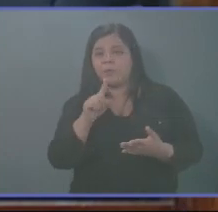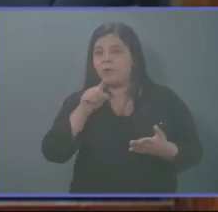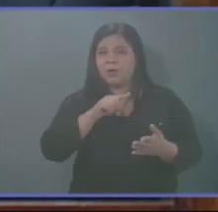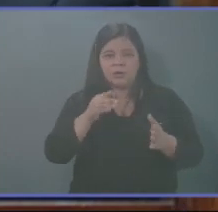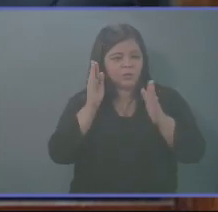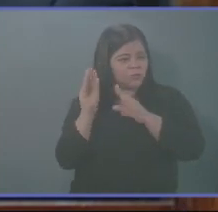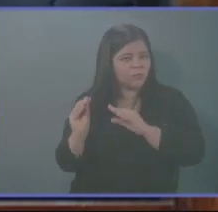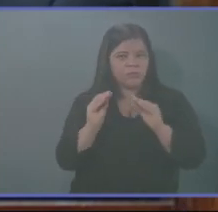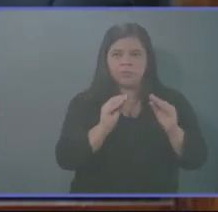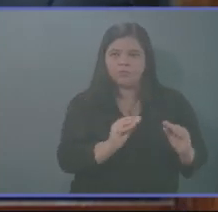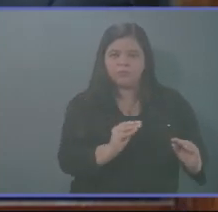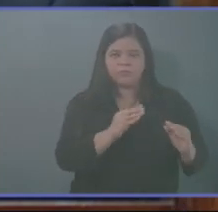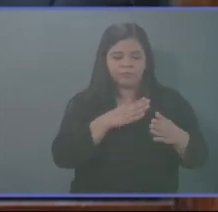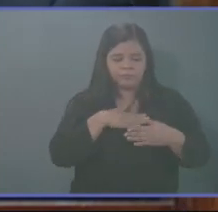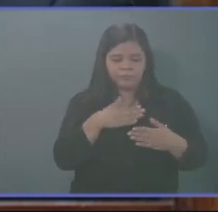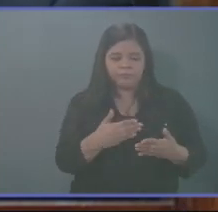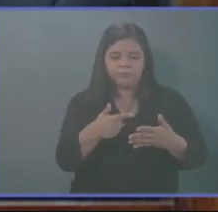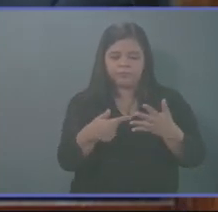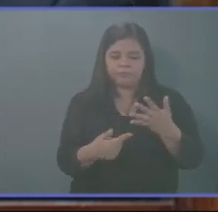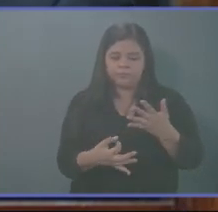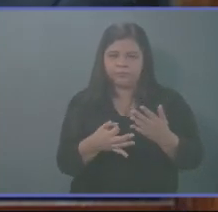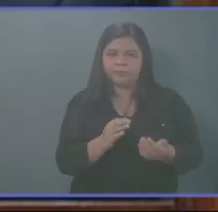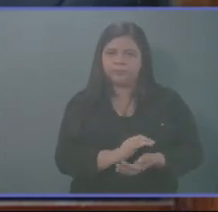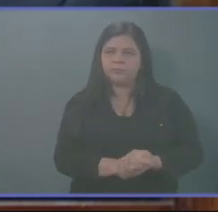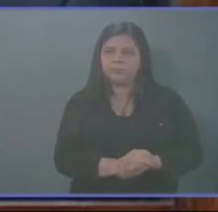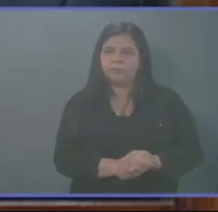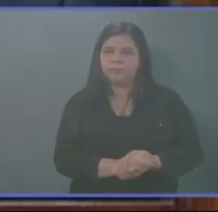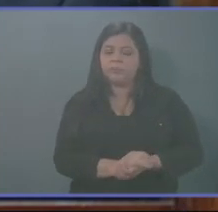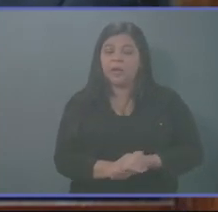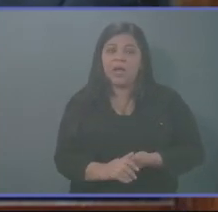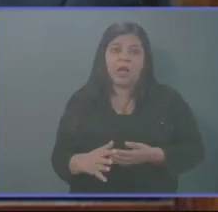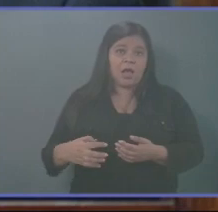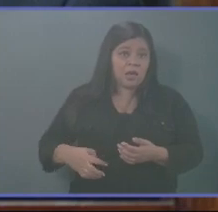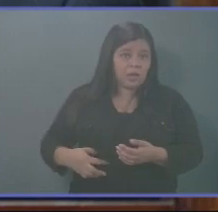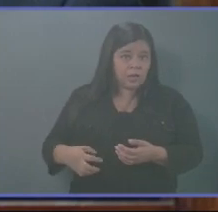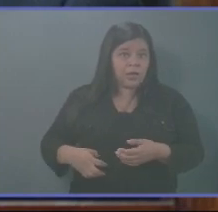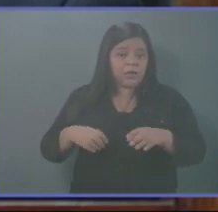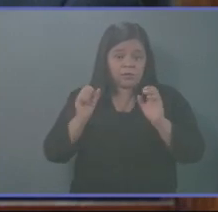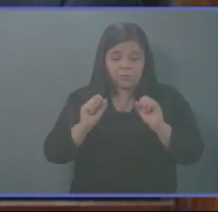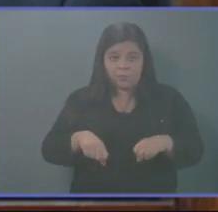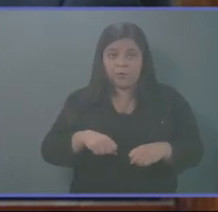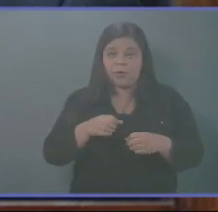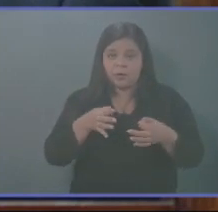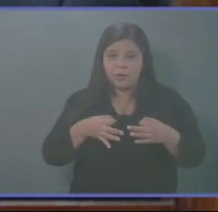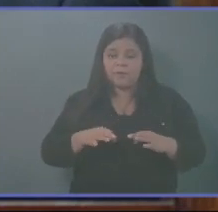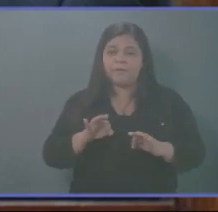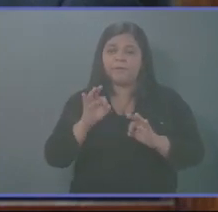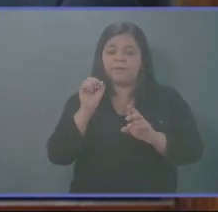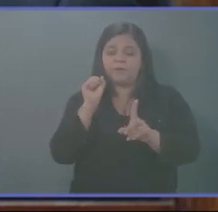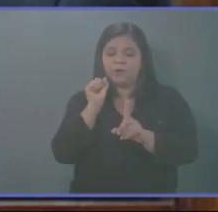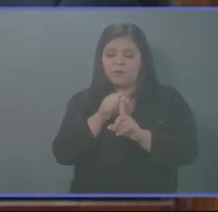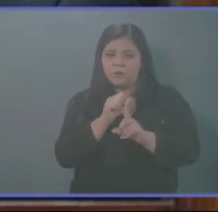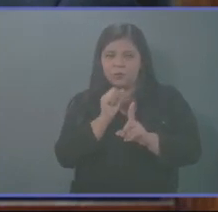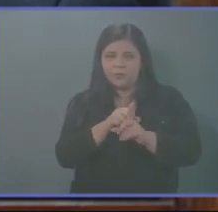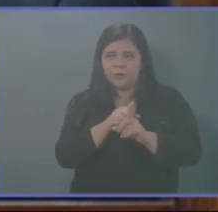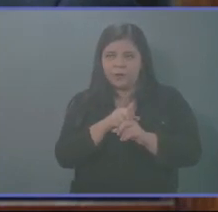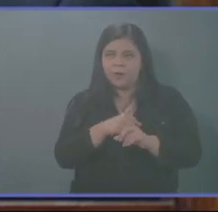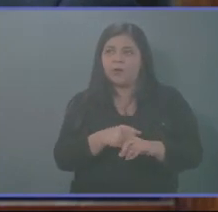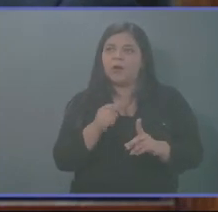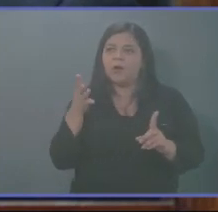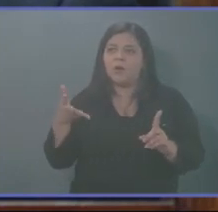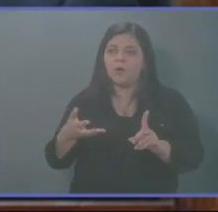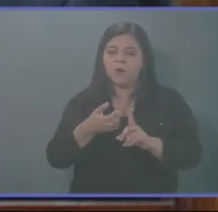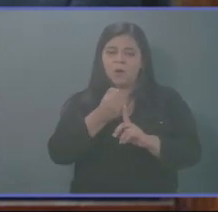sin efecto la disposición de ley. El engaño puede considerarse como medio de arribar al fraude y el fraude como el fin